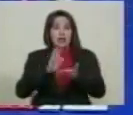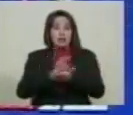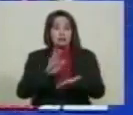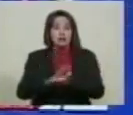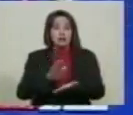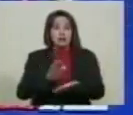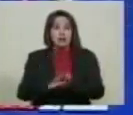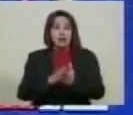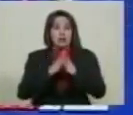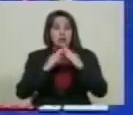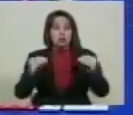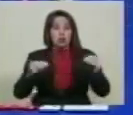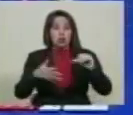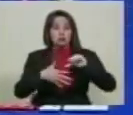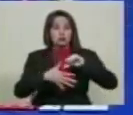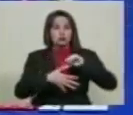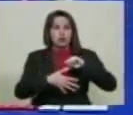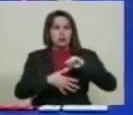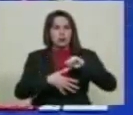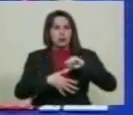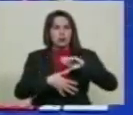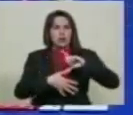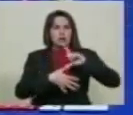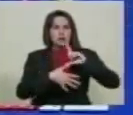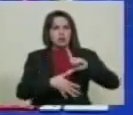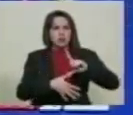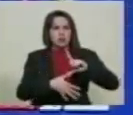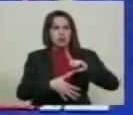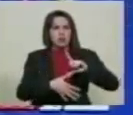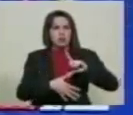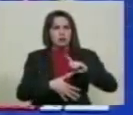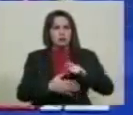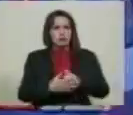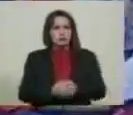el continente suramericano y latinoamericano.